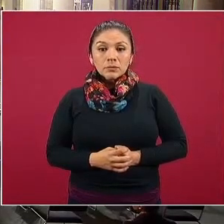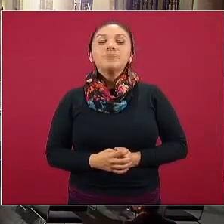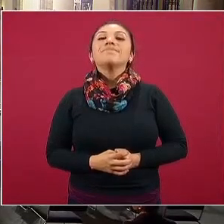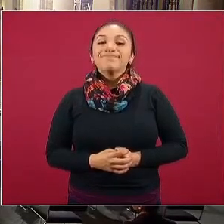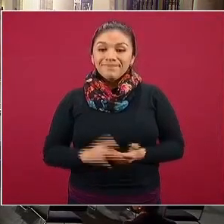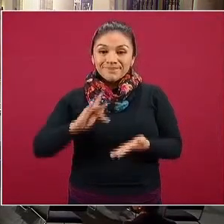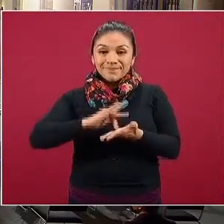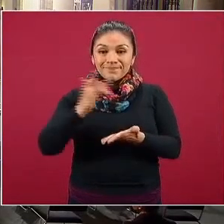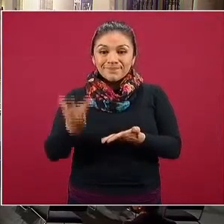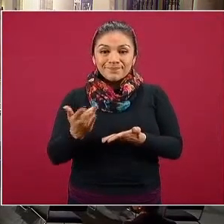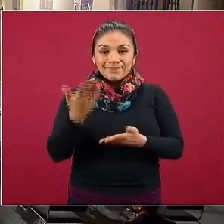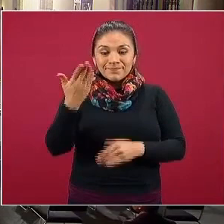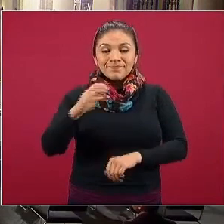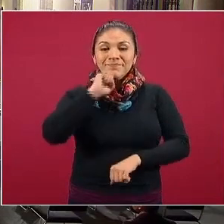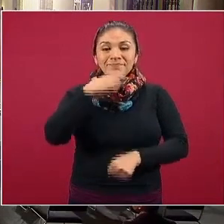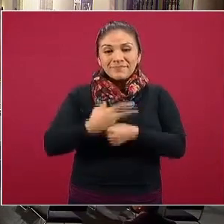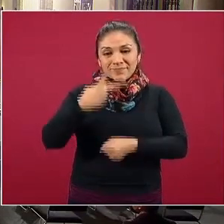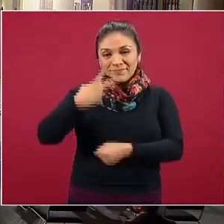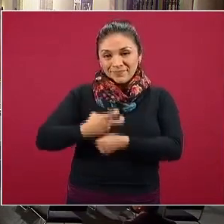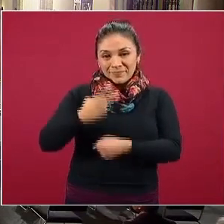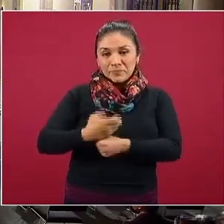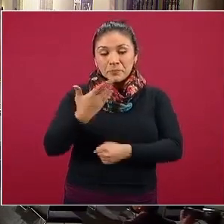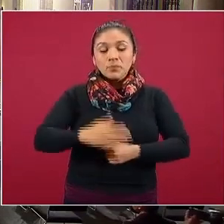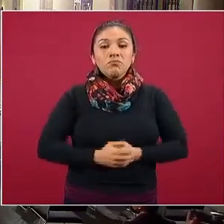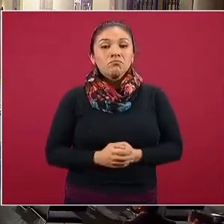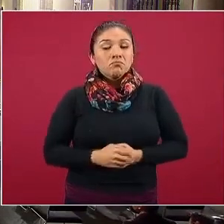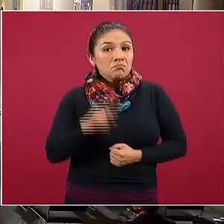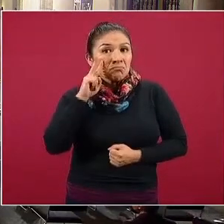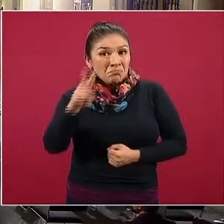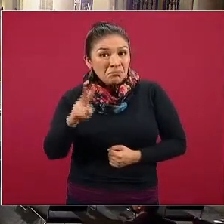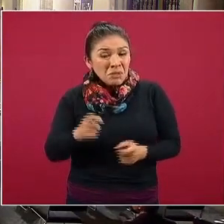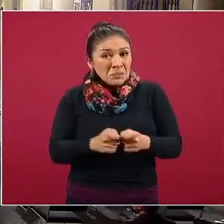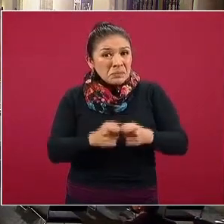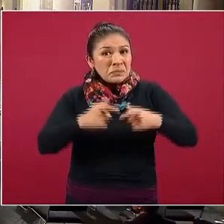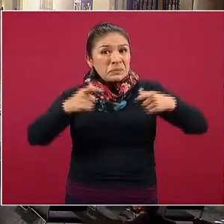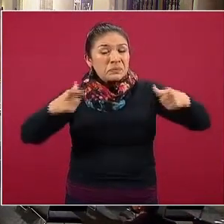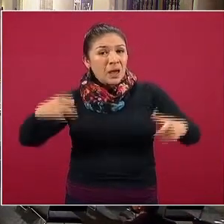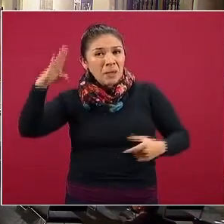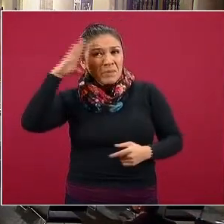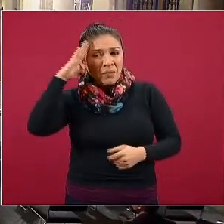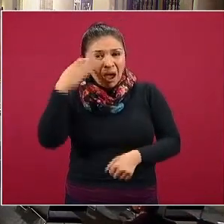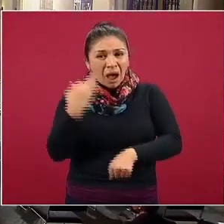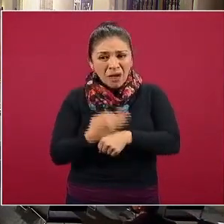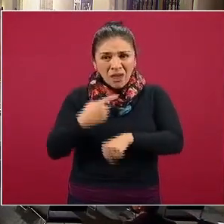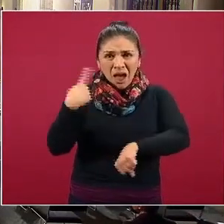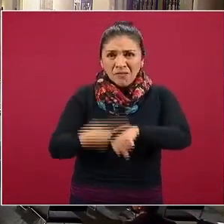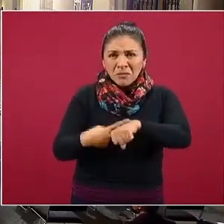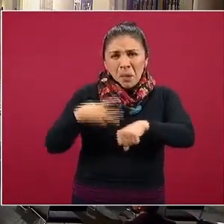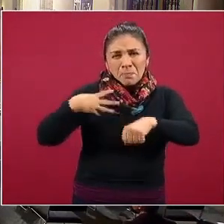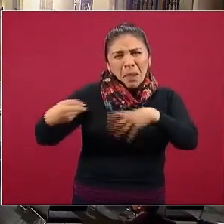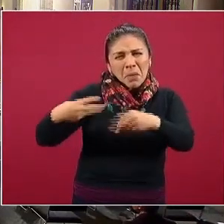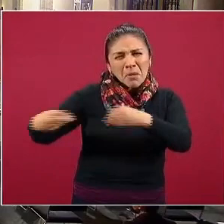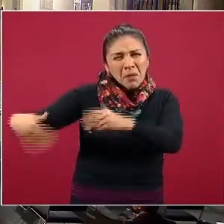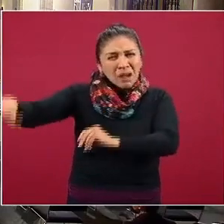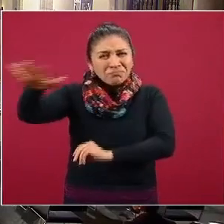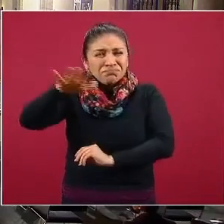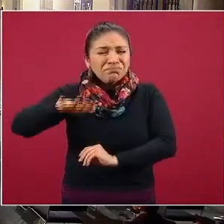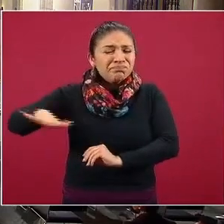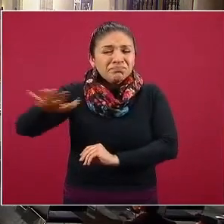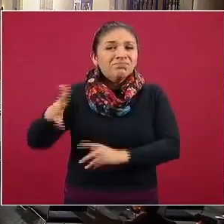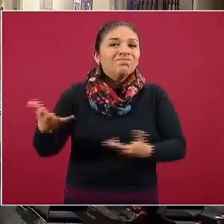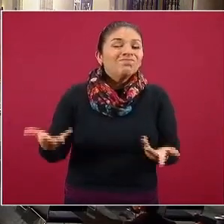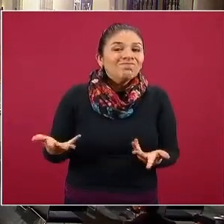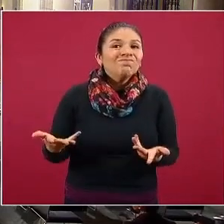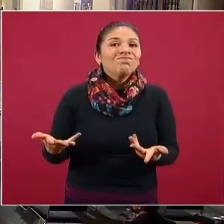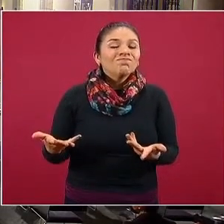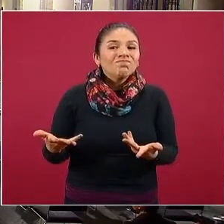Muchas gracias, señor subsecretario. La magnitud de la pandemia que estamos viviendo, si me pasa la primera, por favor,